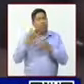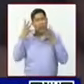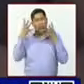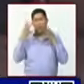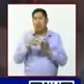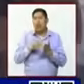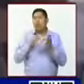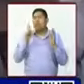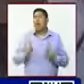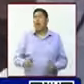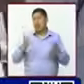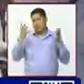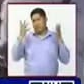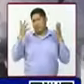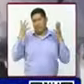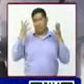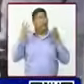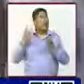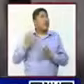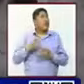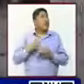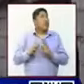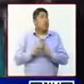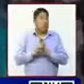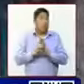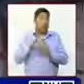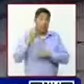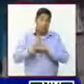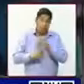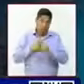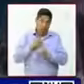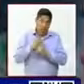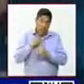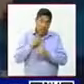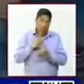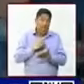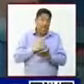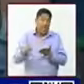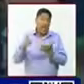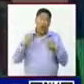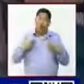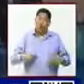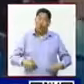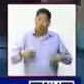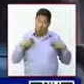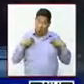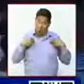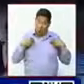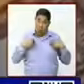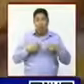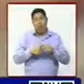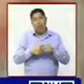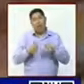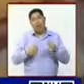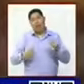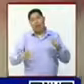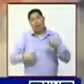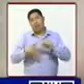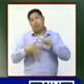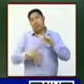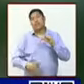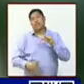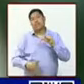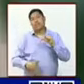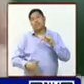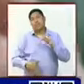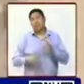de millones de personas. Amnistía Internacional alertó al mundo por un retroceso significativo en América Latina en tema de derechos humanos. La inflación impactó